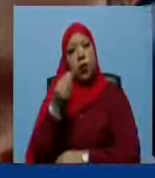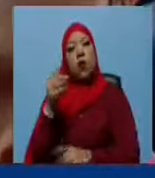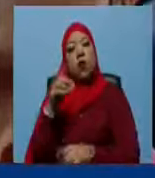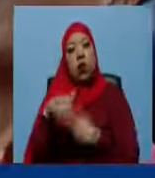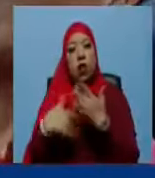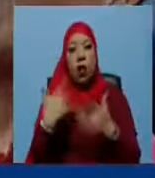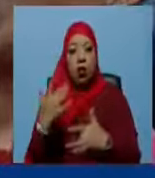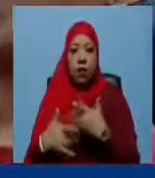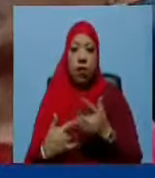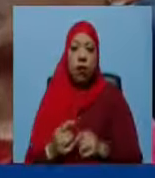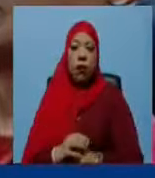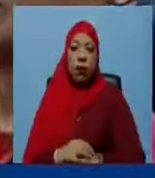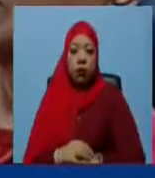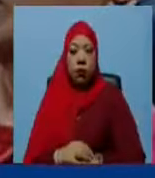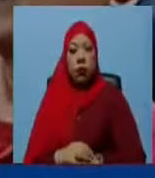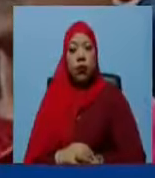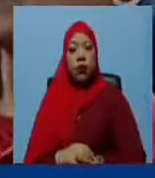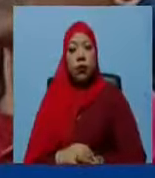y acción.